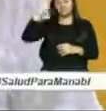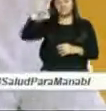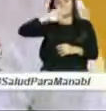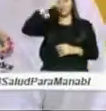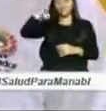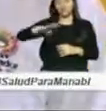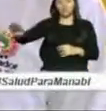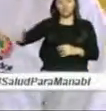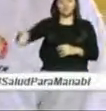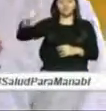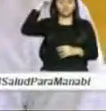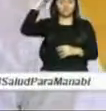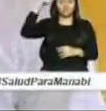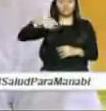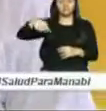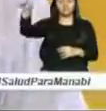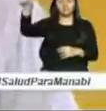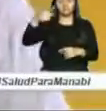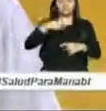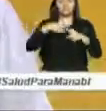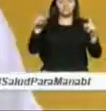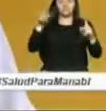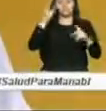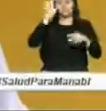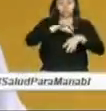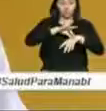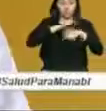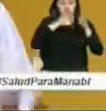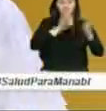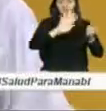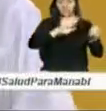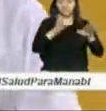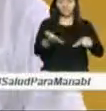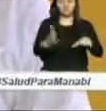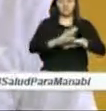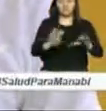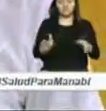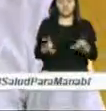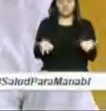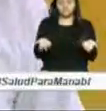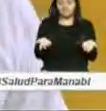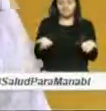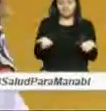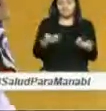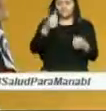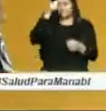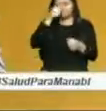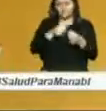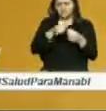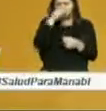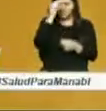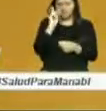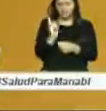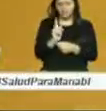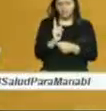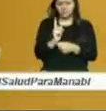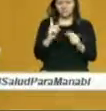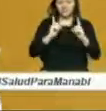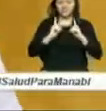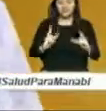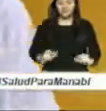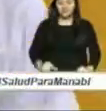camioneta y seguramente muchos no llegaron a tiempo para recibir atención. Insisto, la salud es